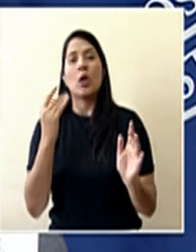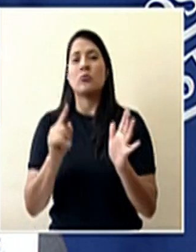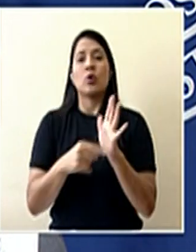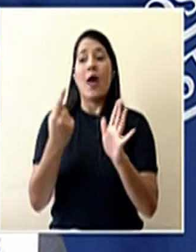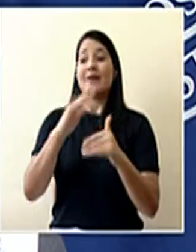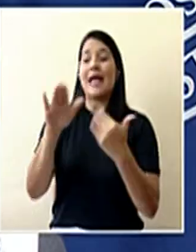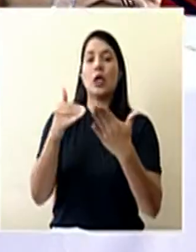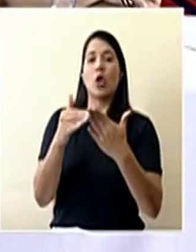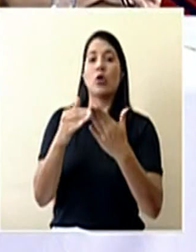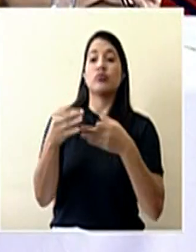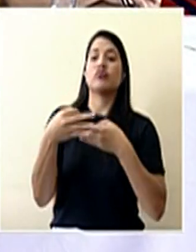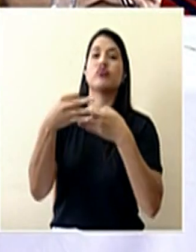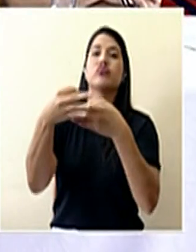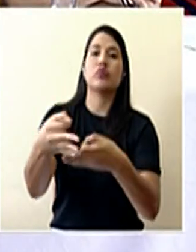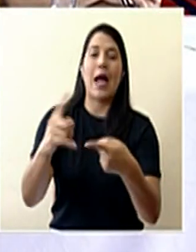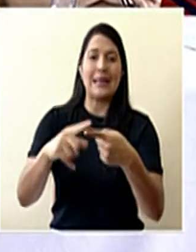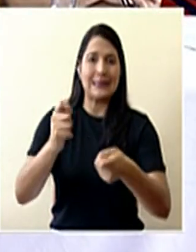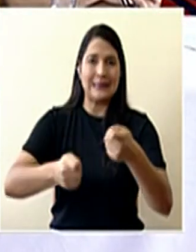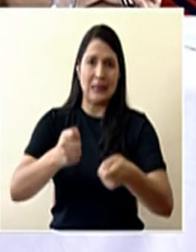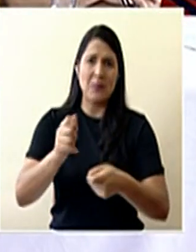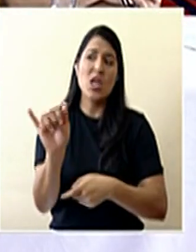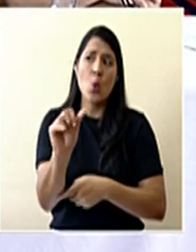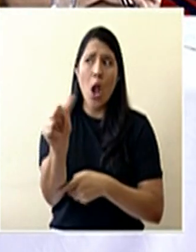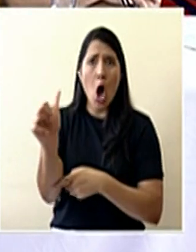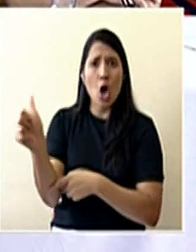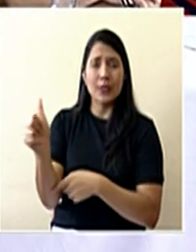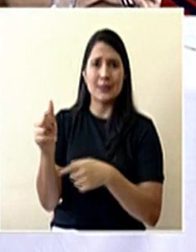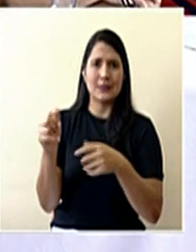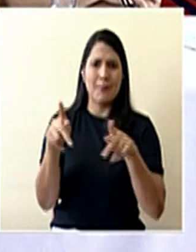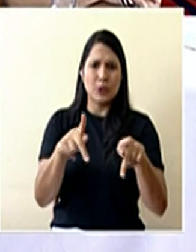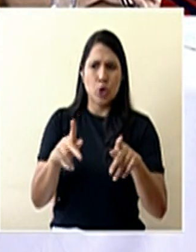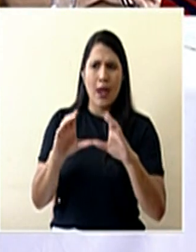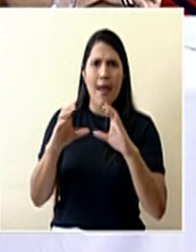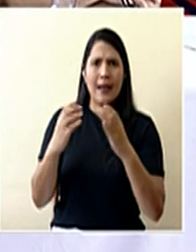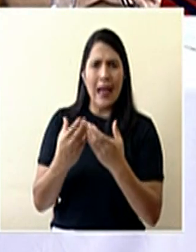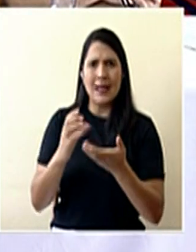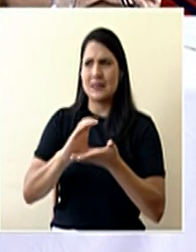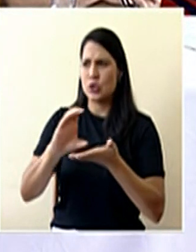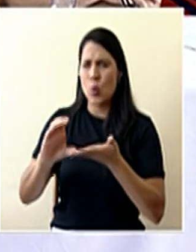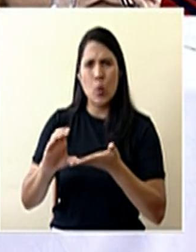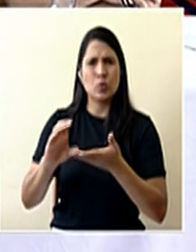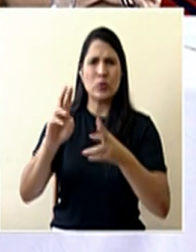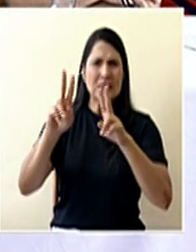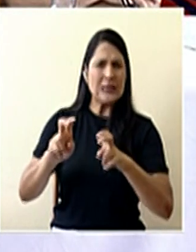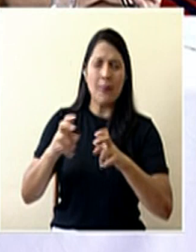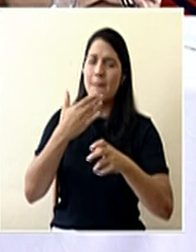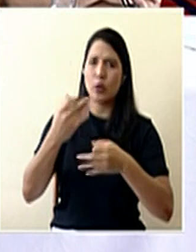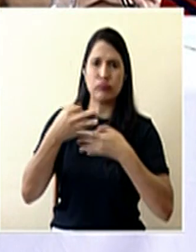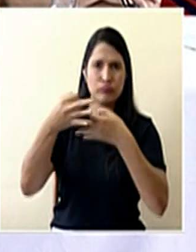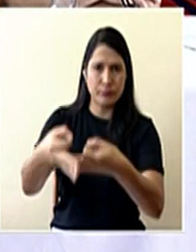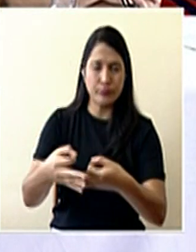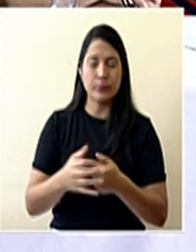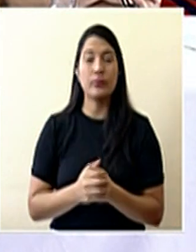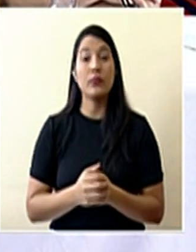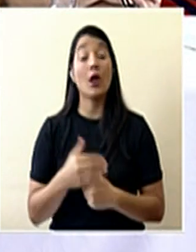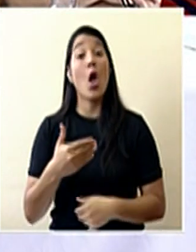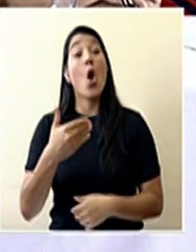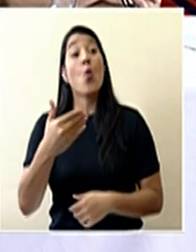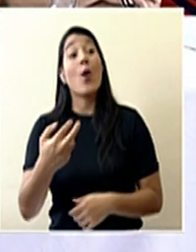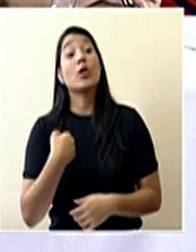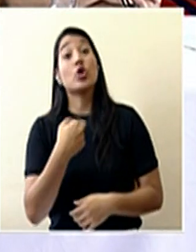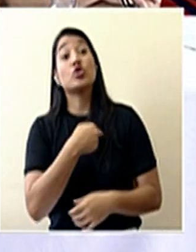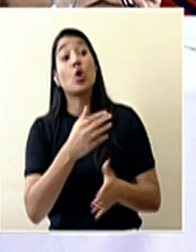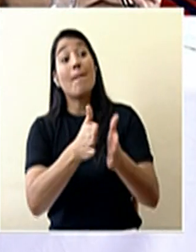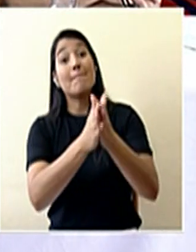competente. Tenemos una consulta amplia de La Voz de Guanacaste sobre el manejo de los datos. Dice, cuando solicitamos datos de